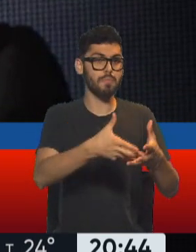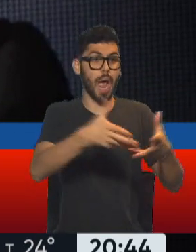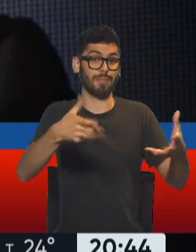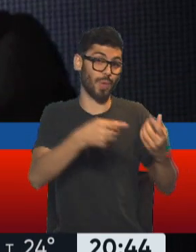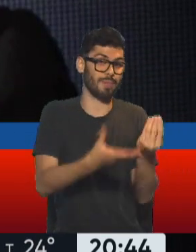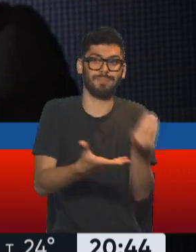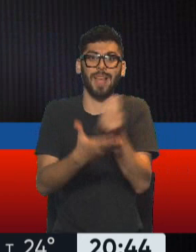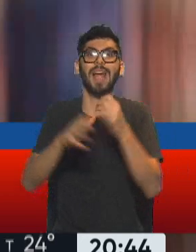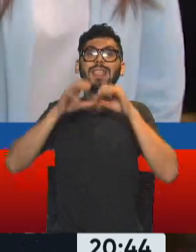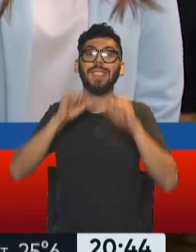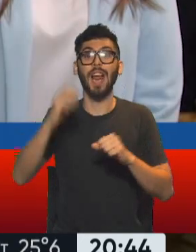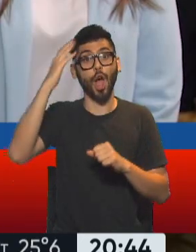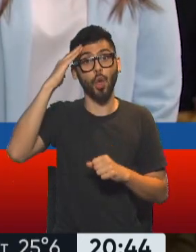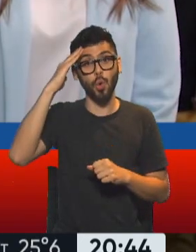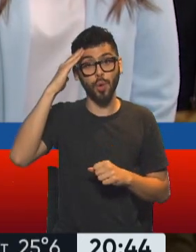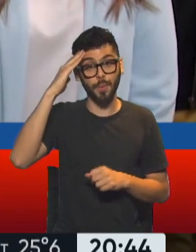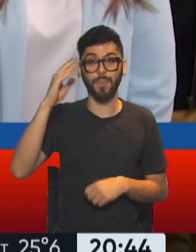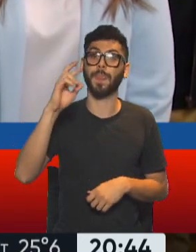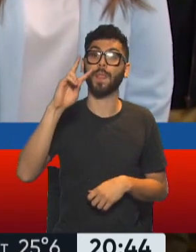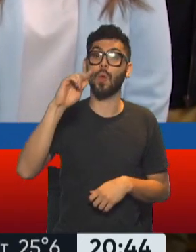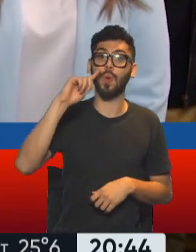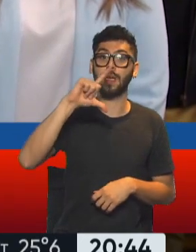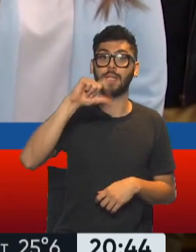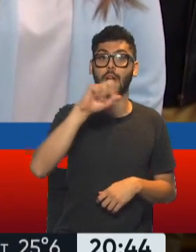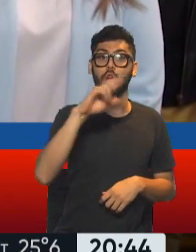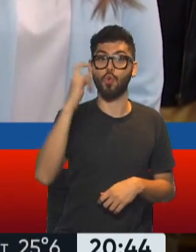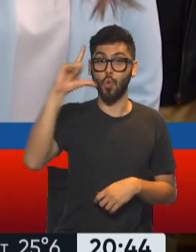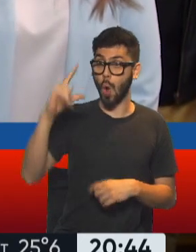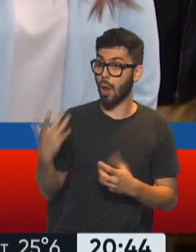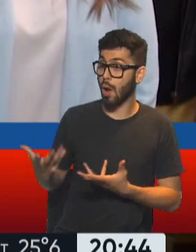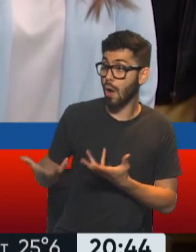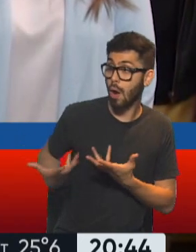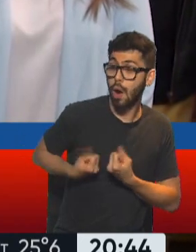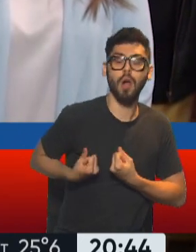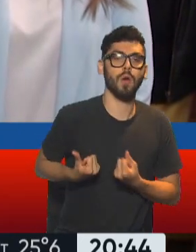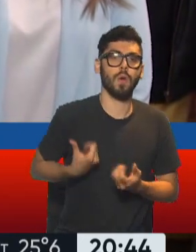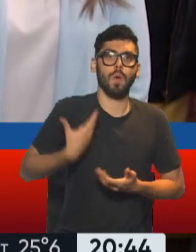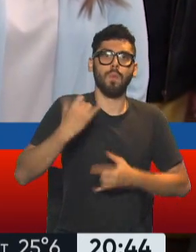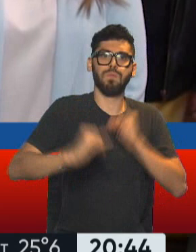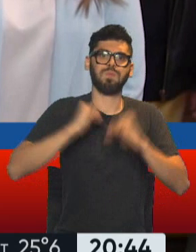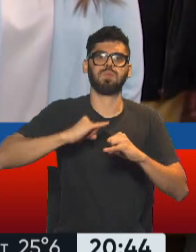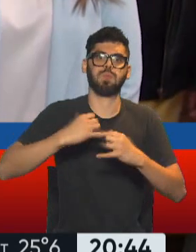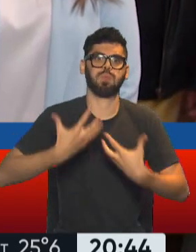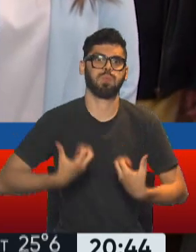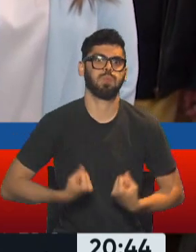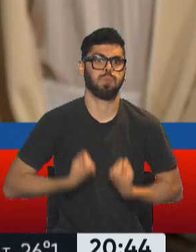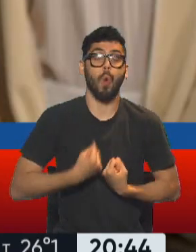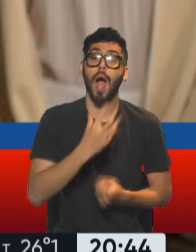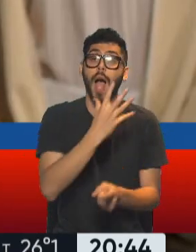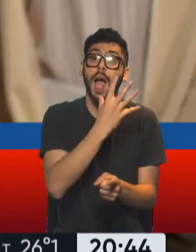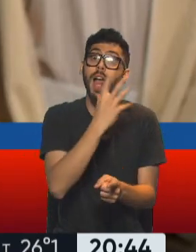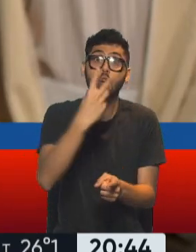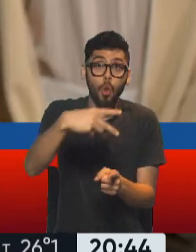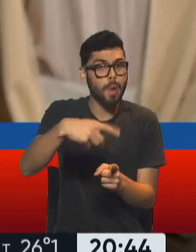secretario de cultura villarruel tomó ese empuje e hizo crecer su discurso y el 14 de noviembre podría